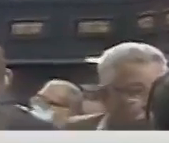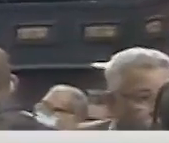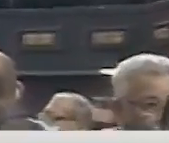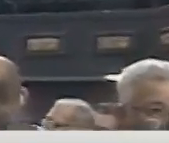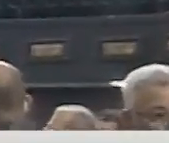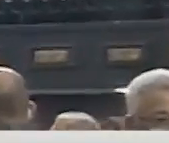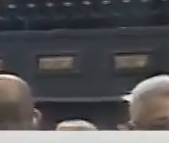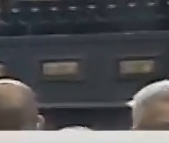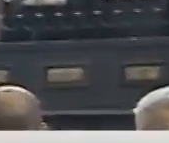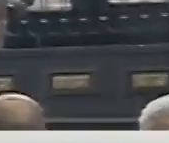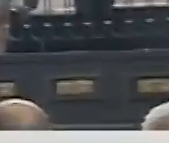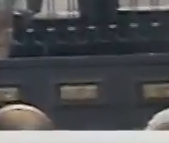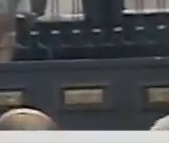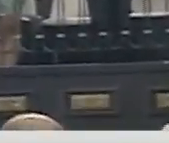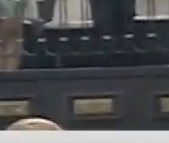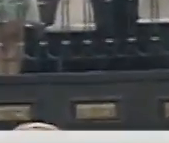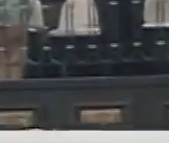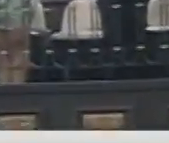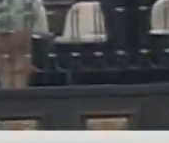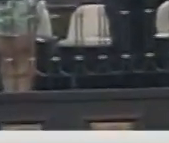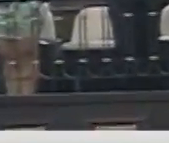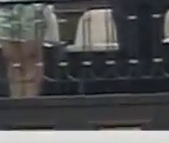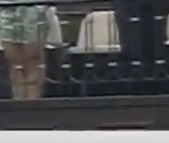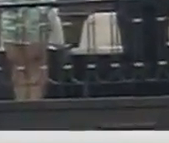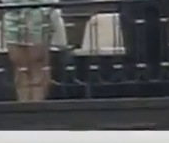de las luchas de los pueblos de Venezuela.